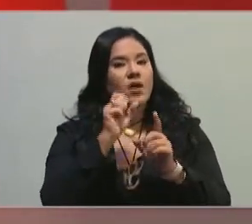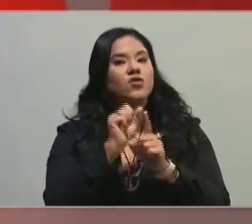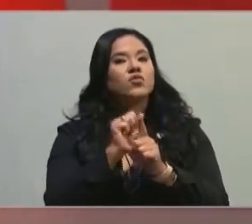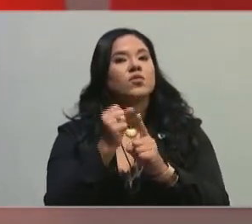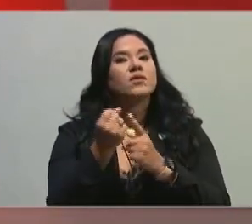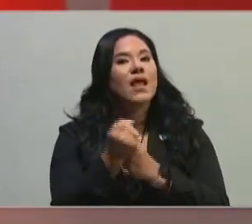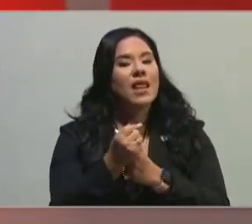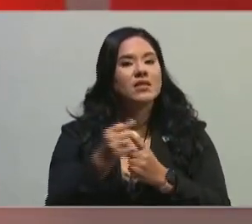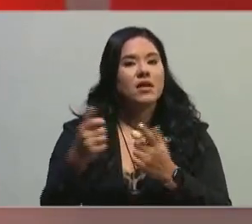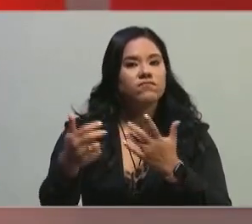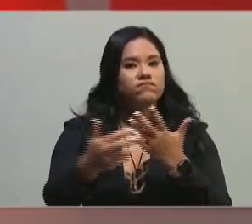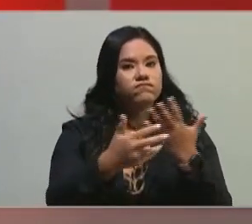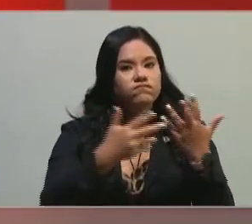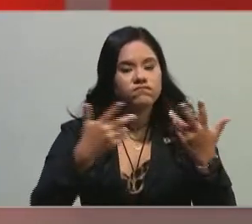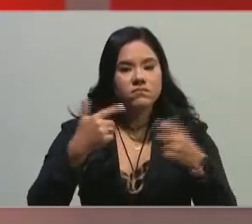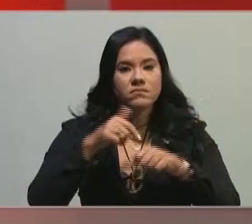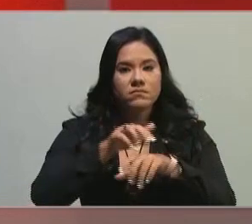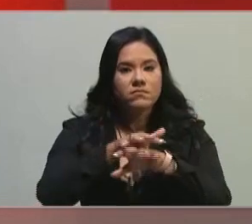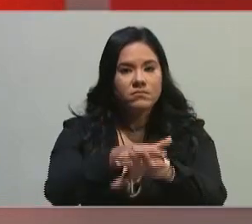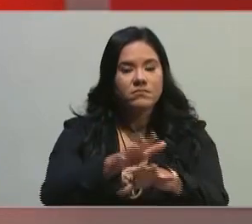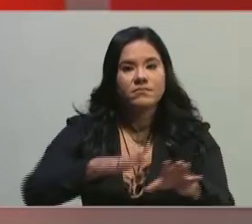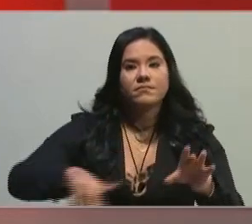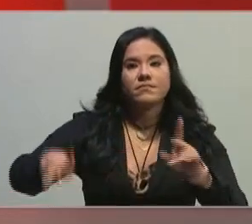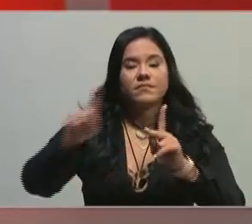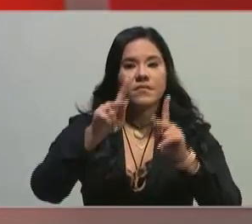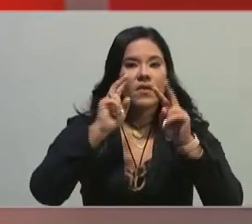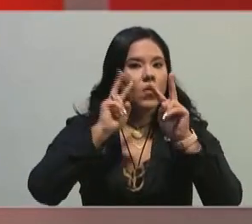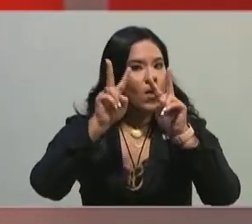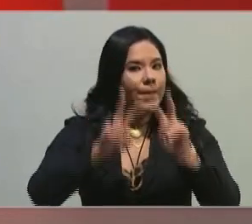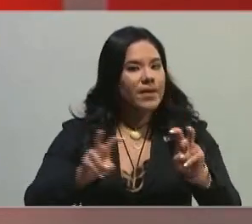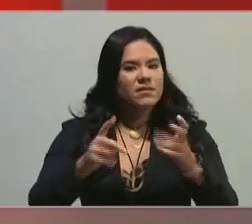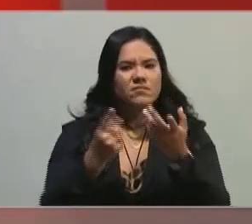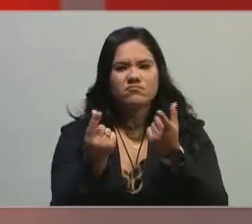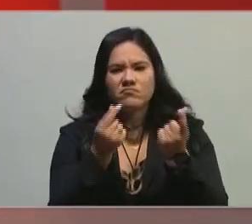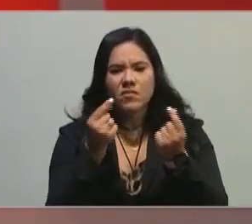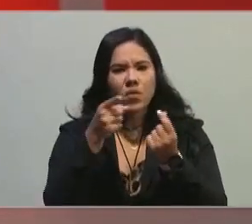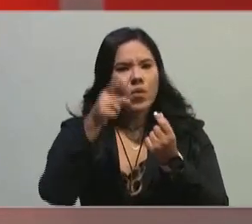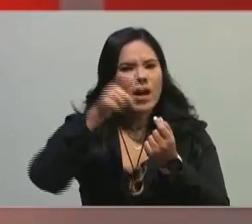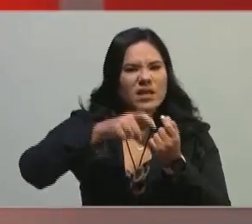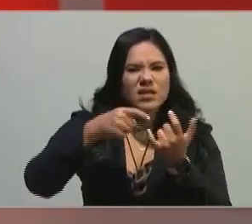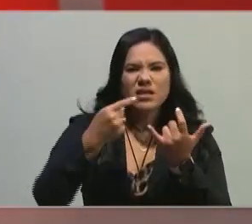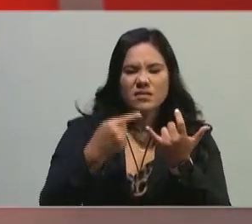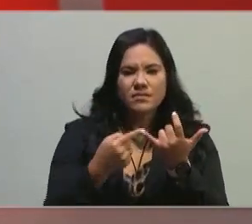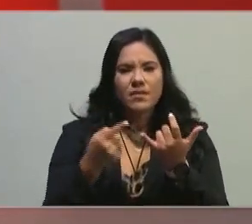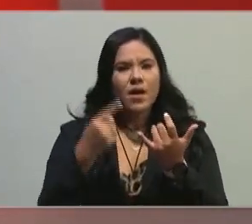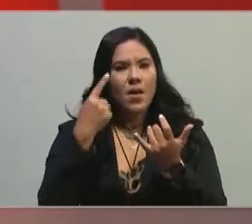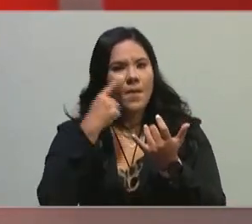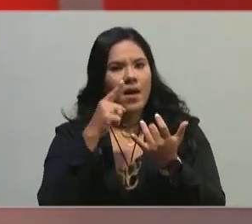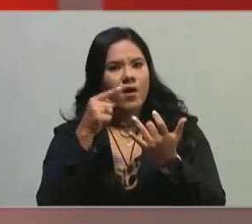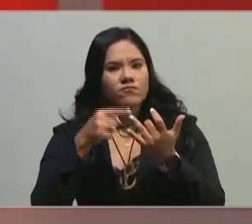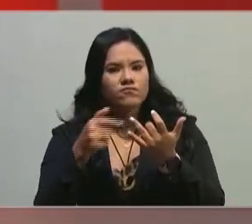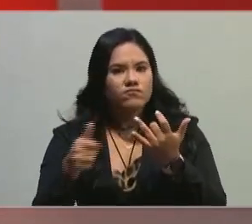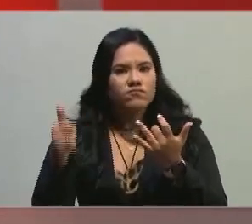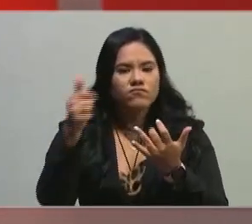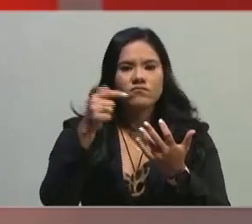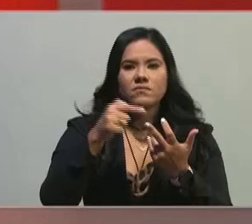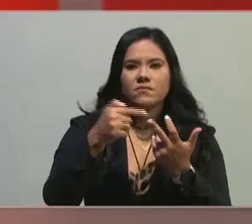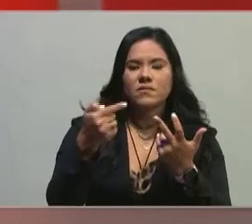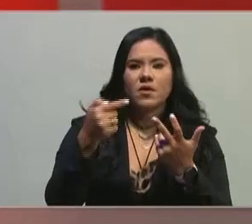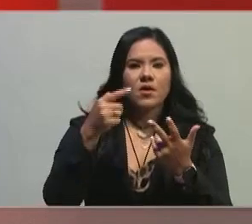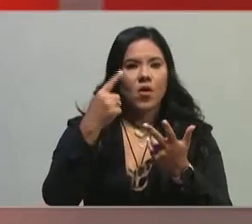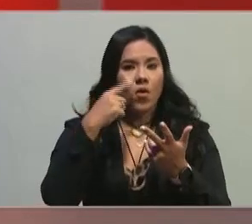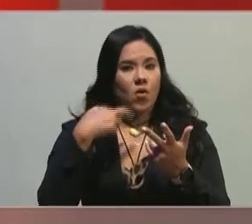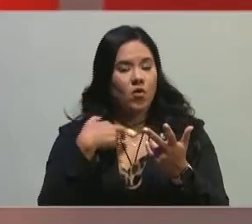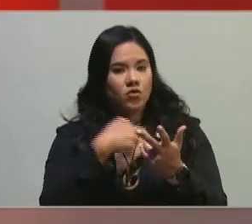socializamos nos reunimos investigamos con con ellos Cuál es la necesidad prioritaria No solamente para